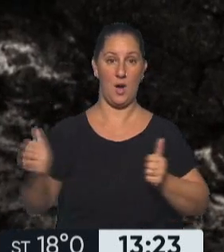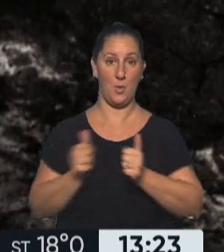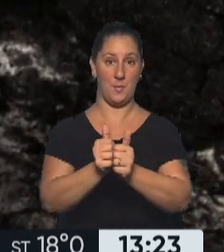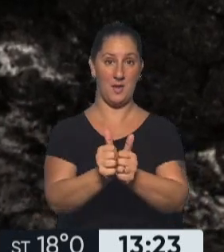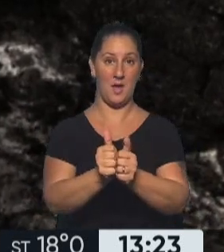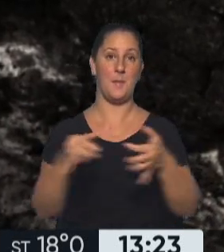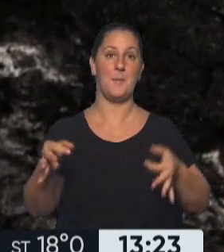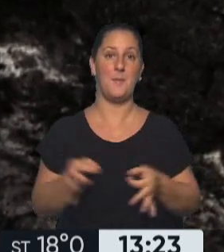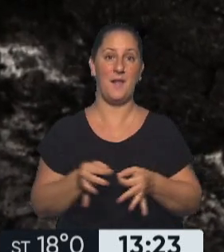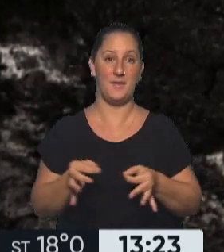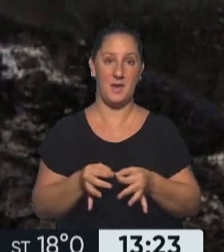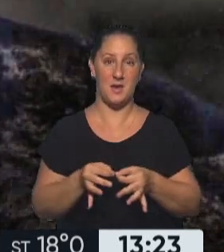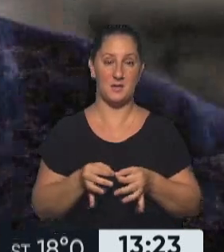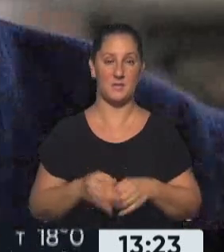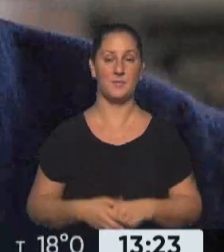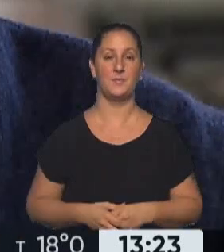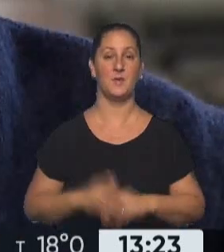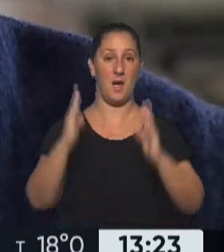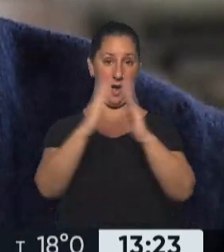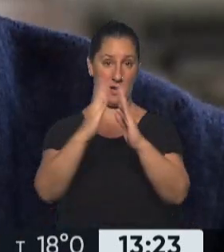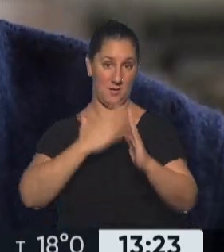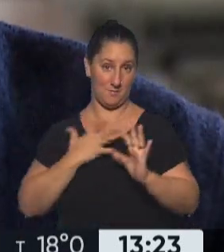a Malvinas. Llegué a mi casa,